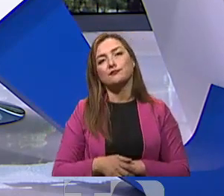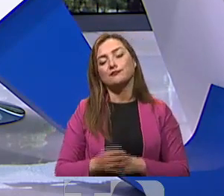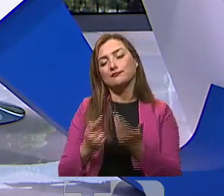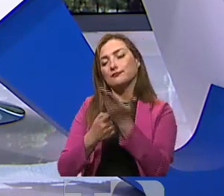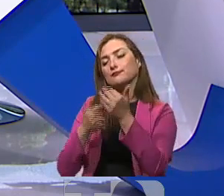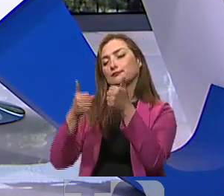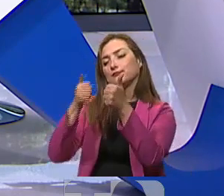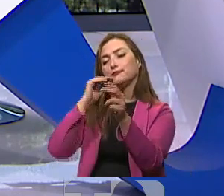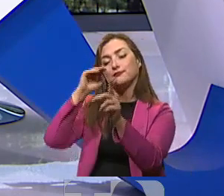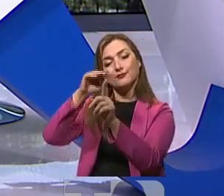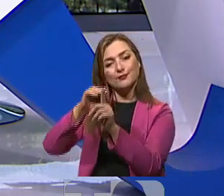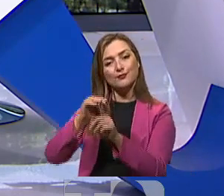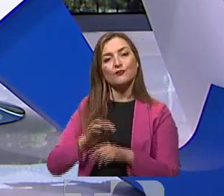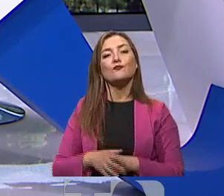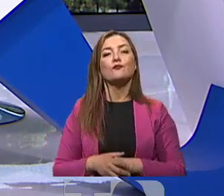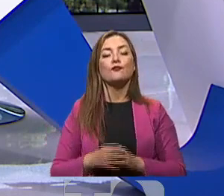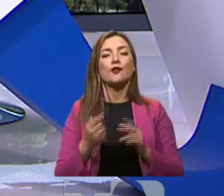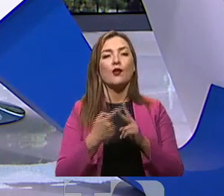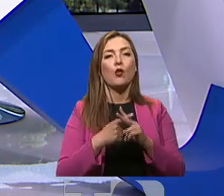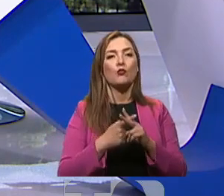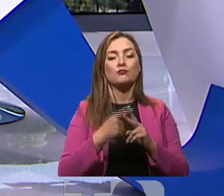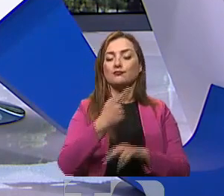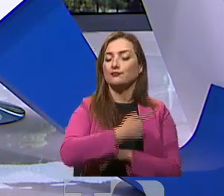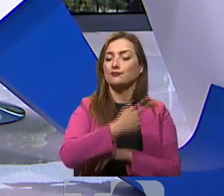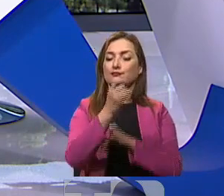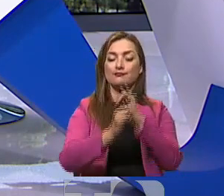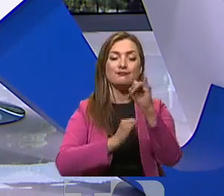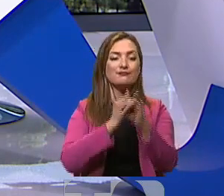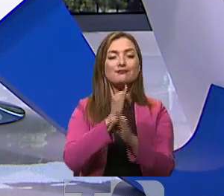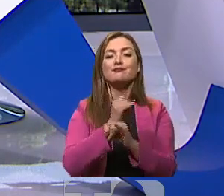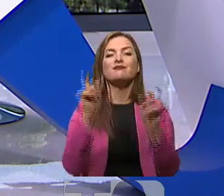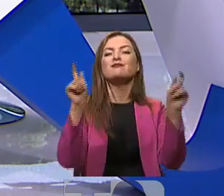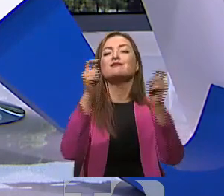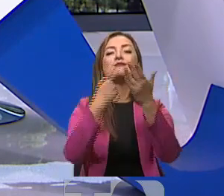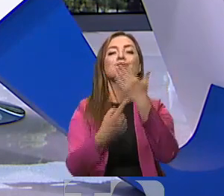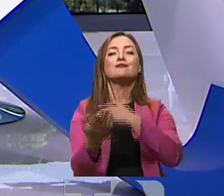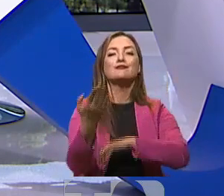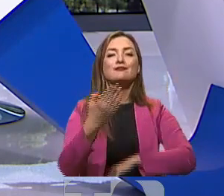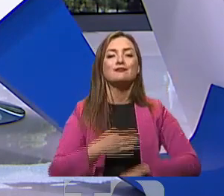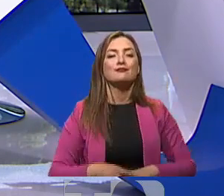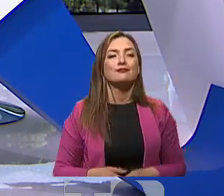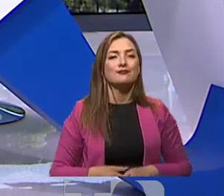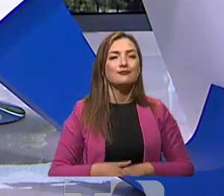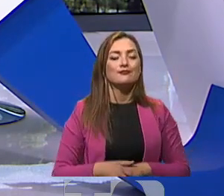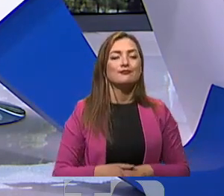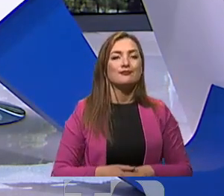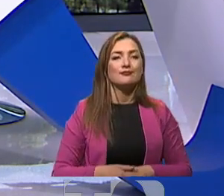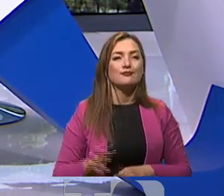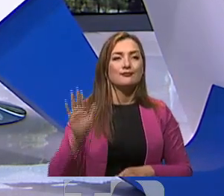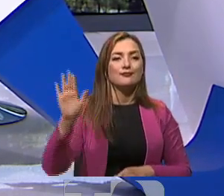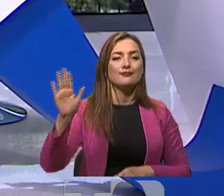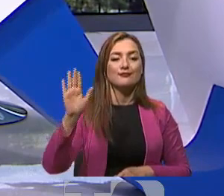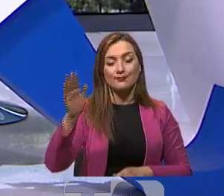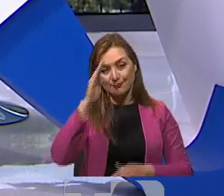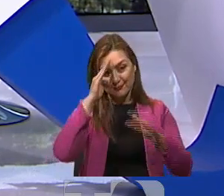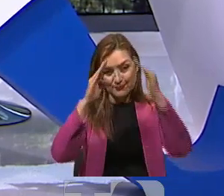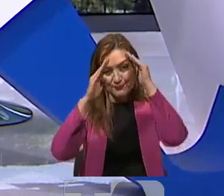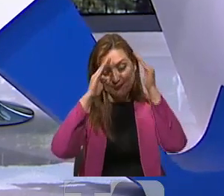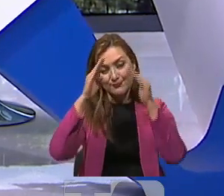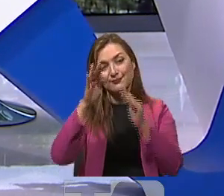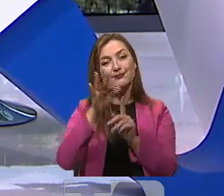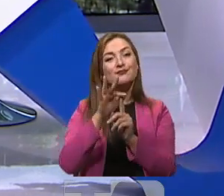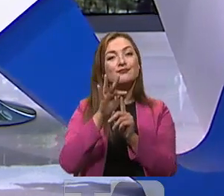reflexión y buen mensaje para comenzar con nuestras efemérides. Ya nos adelantamos un poquito, pero hoy usted tiene un saludo especial. Ya le iba a